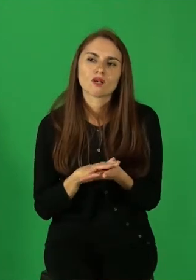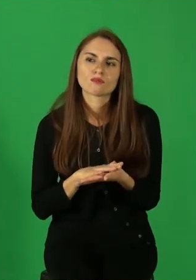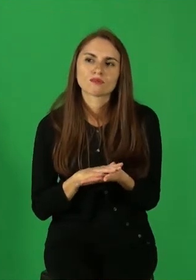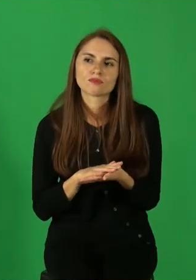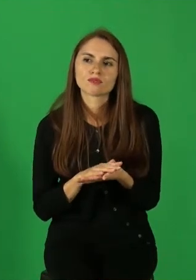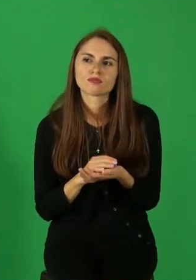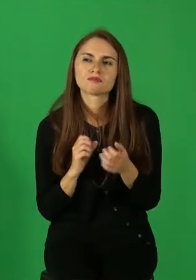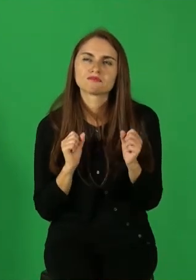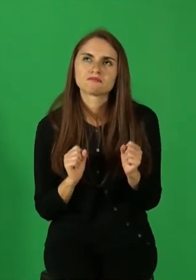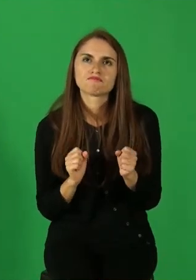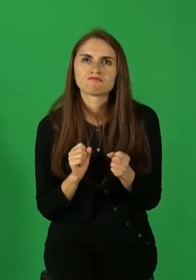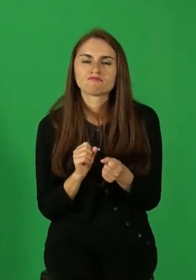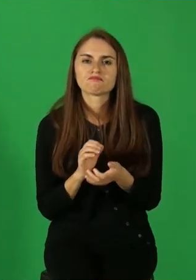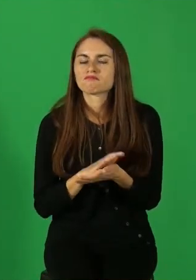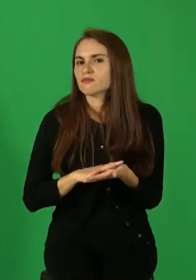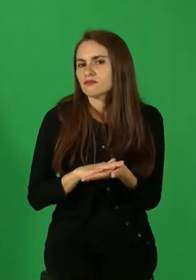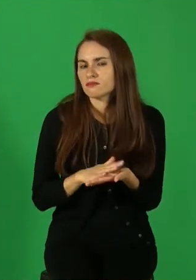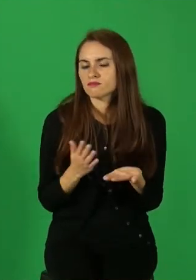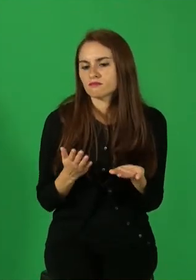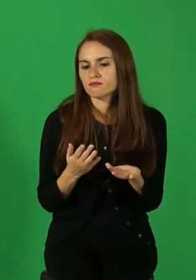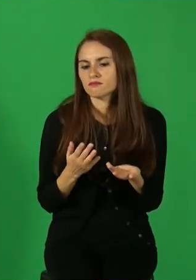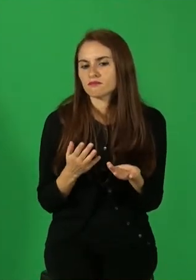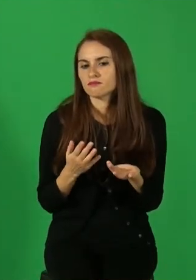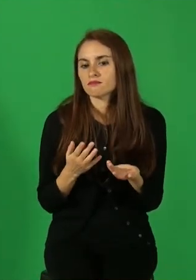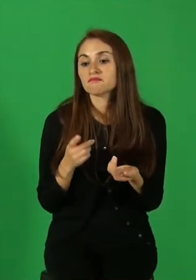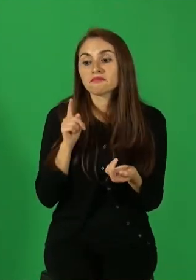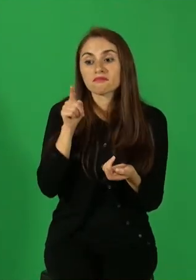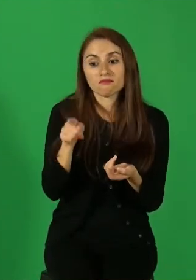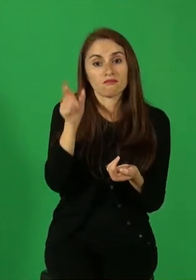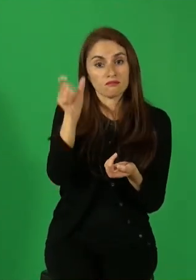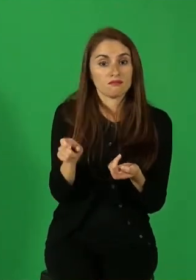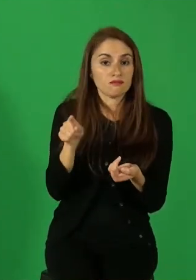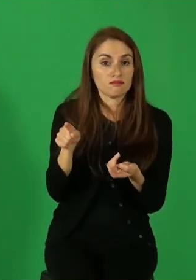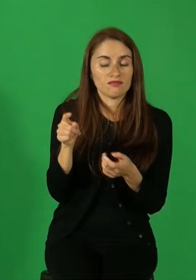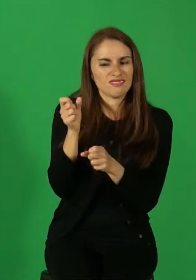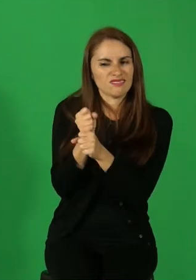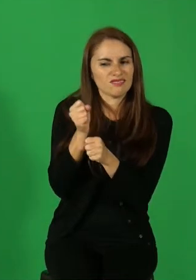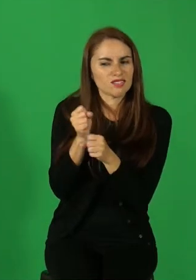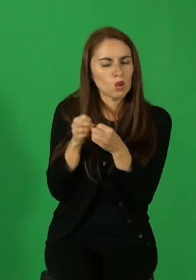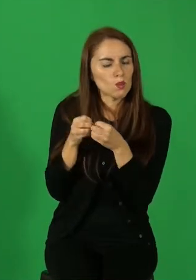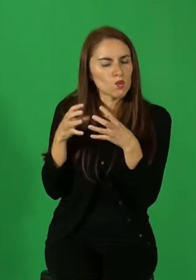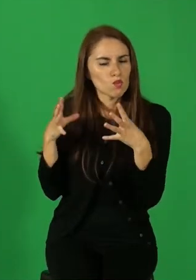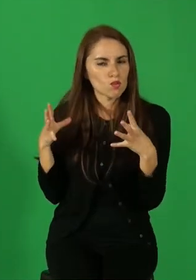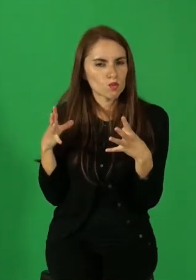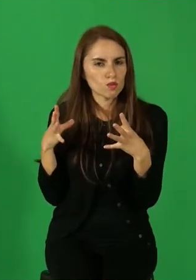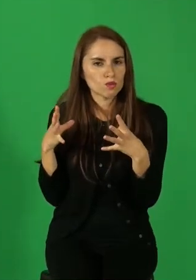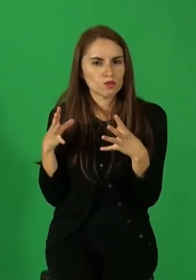Otro ejemplo podría ser, él ha trabajado mucho,